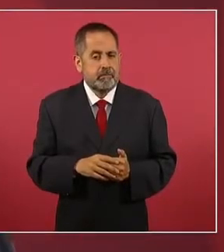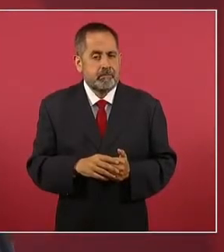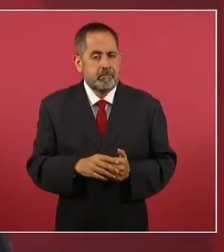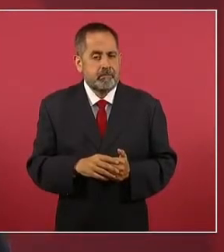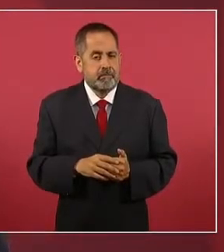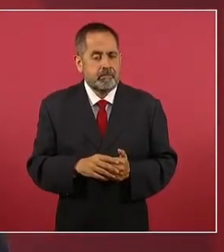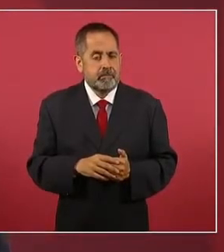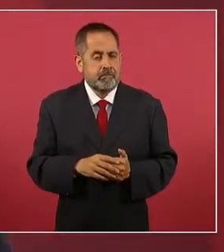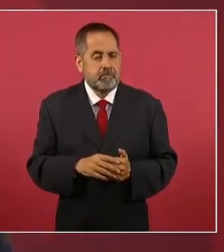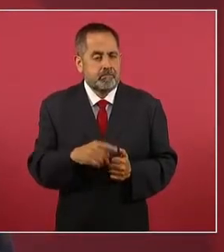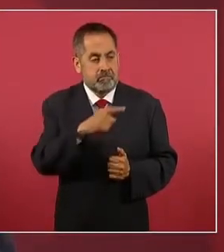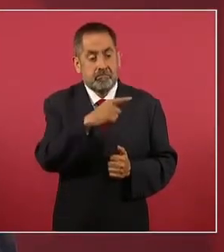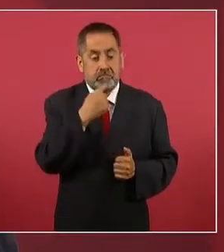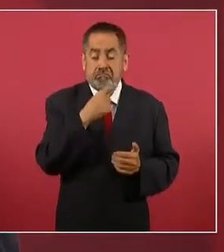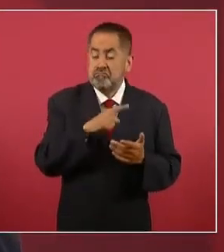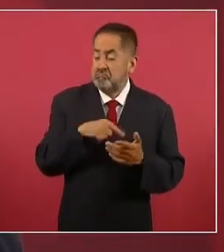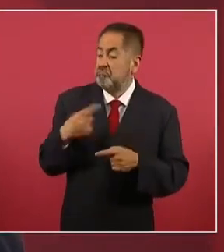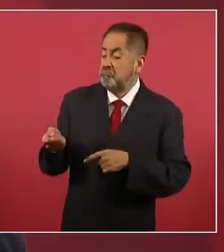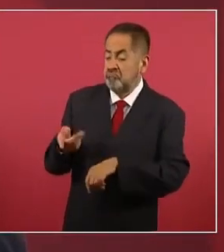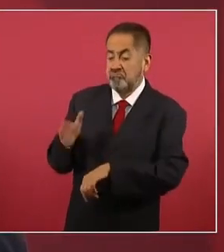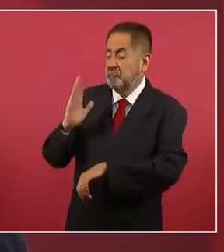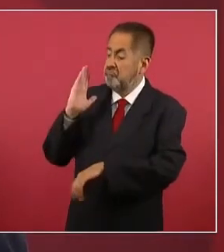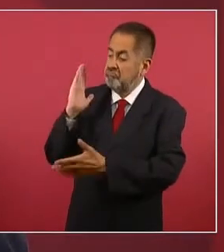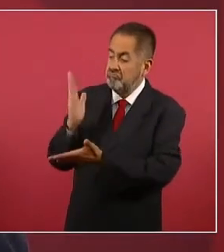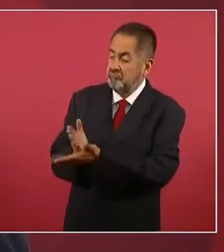a detener